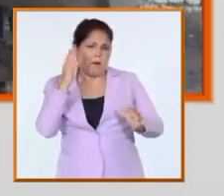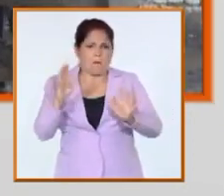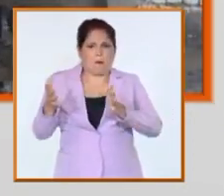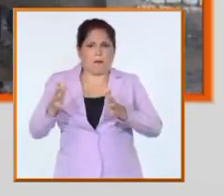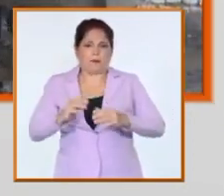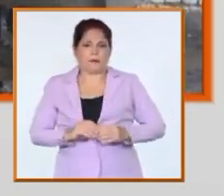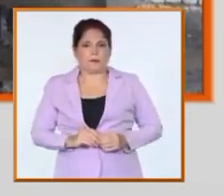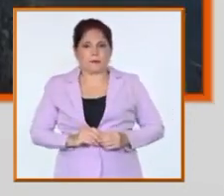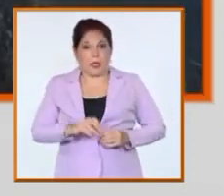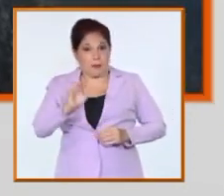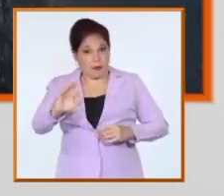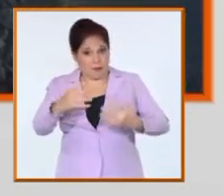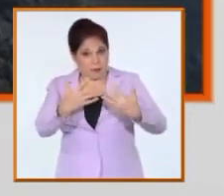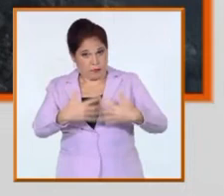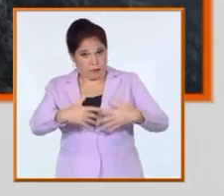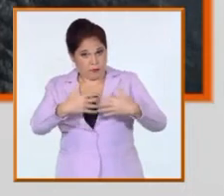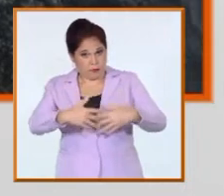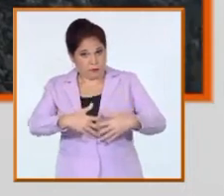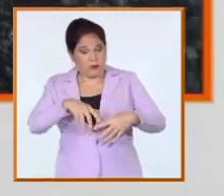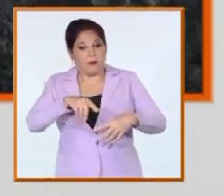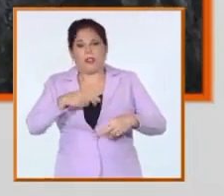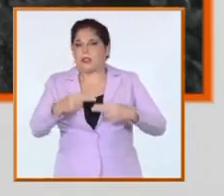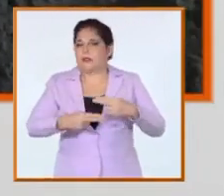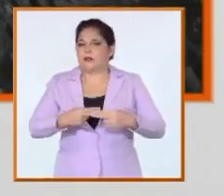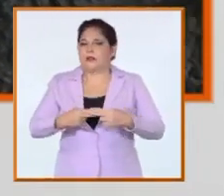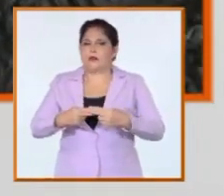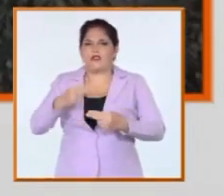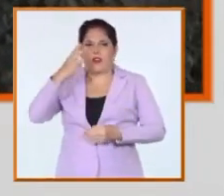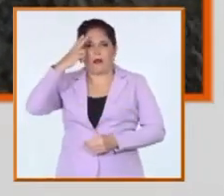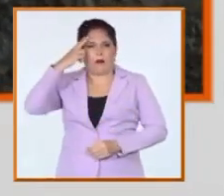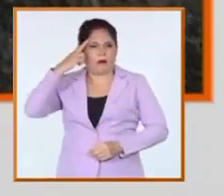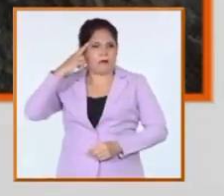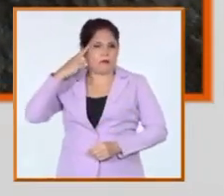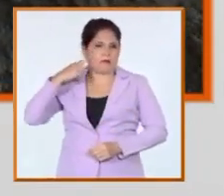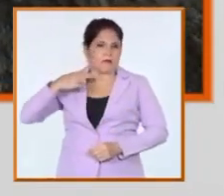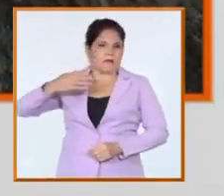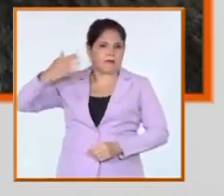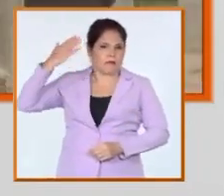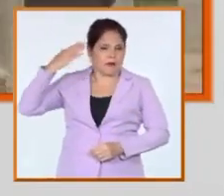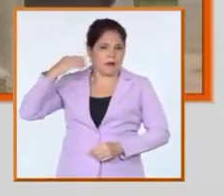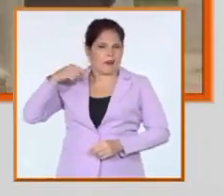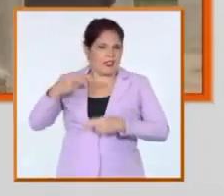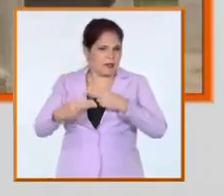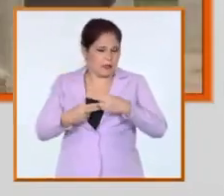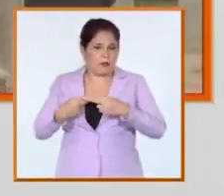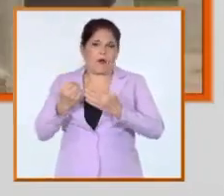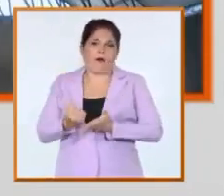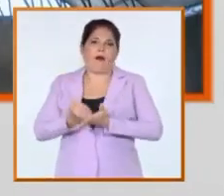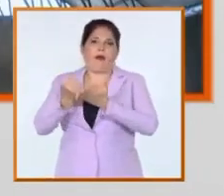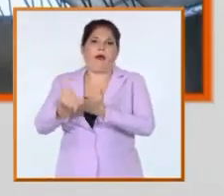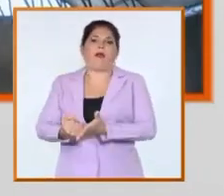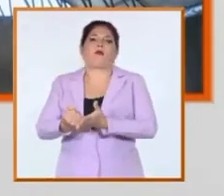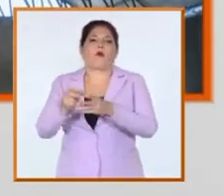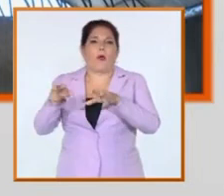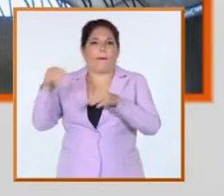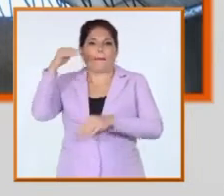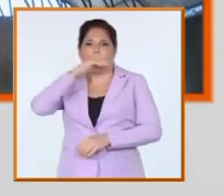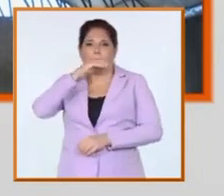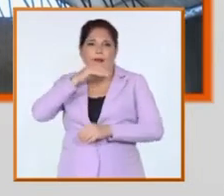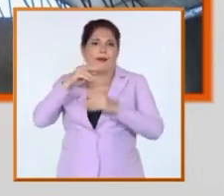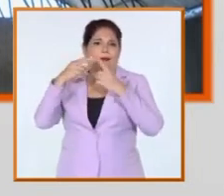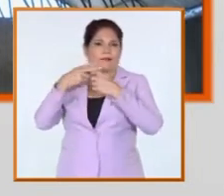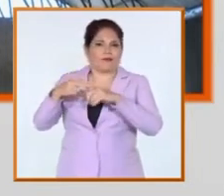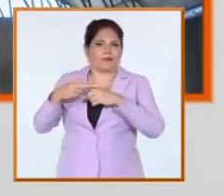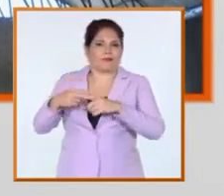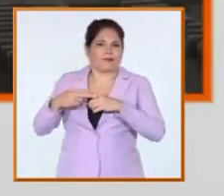esa planta bueno se hicieron obsoletas en el tiempo hemos trabajado en un grupo de illas el